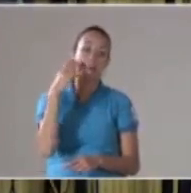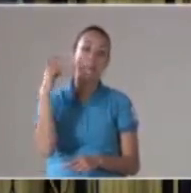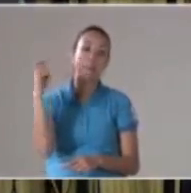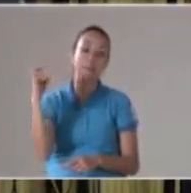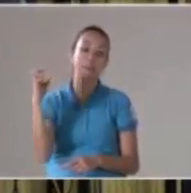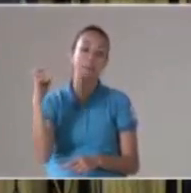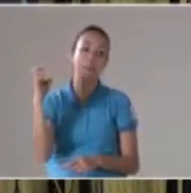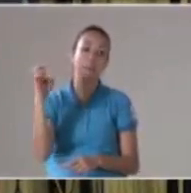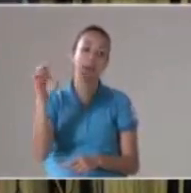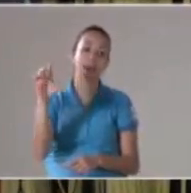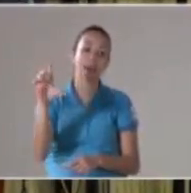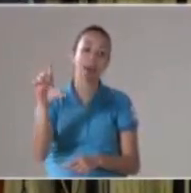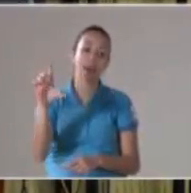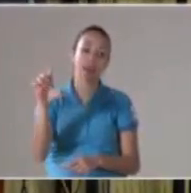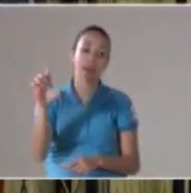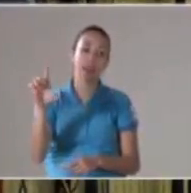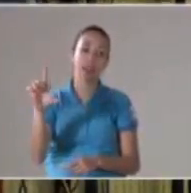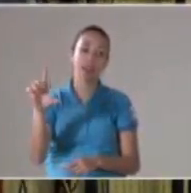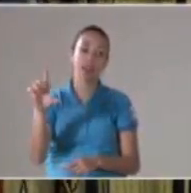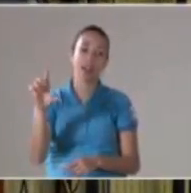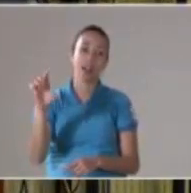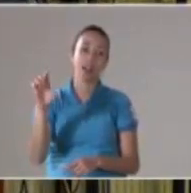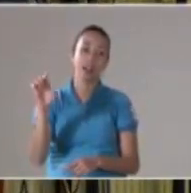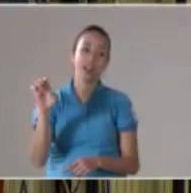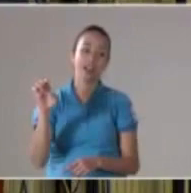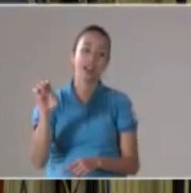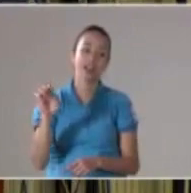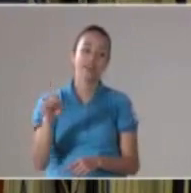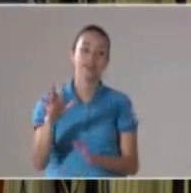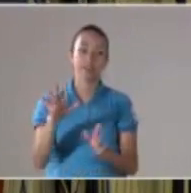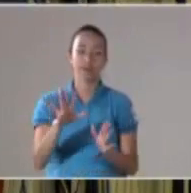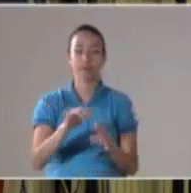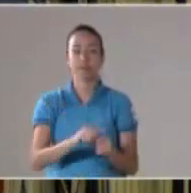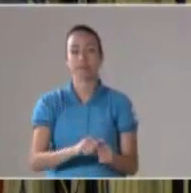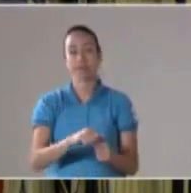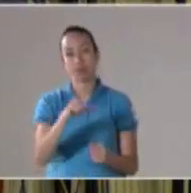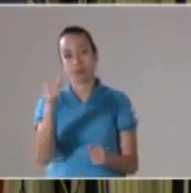Ahora, perdón, el ejemplo está lejano. Ahí está Dios.